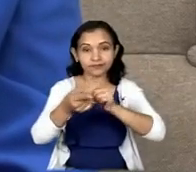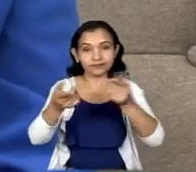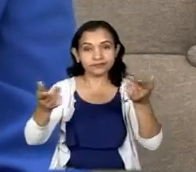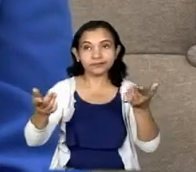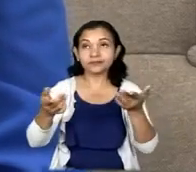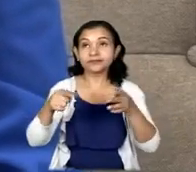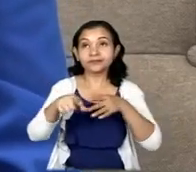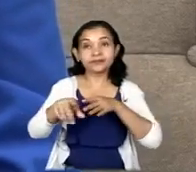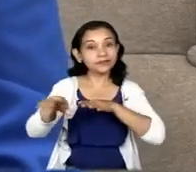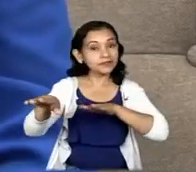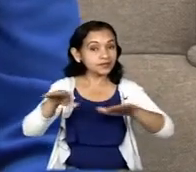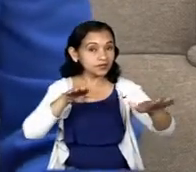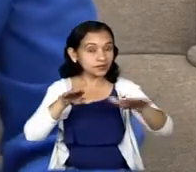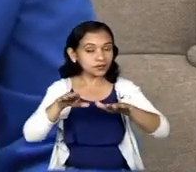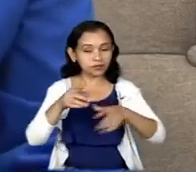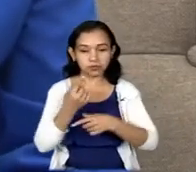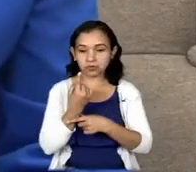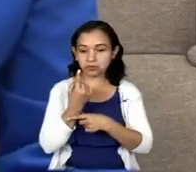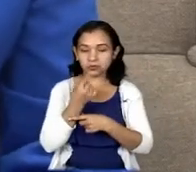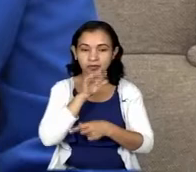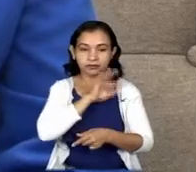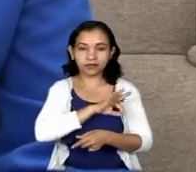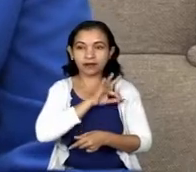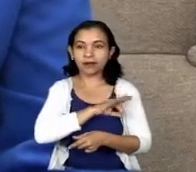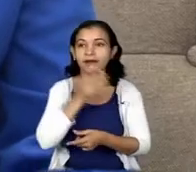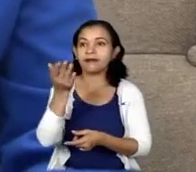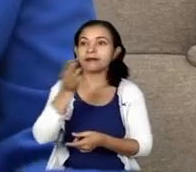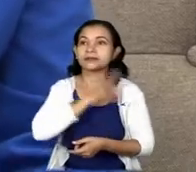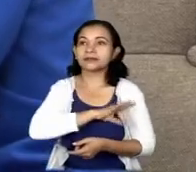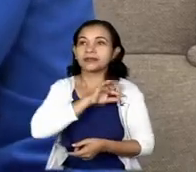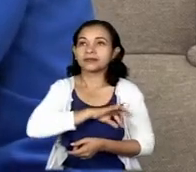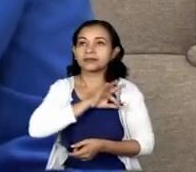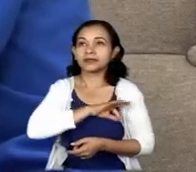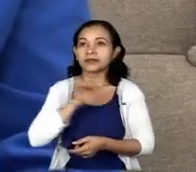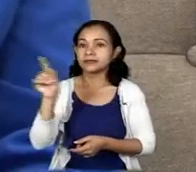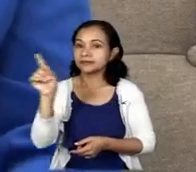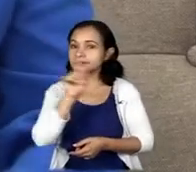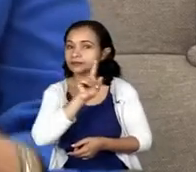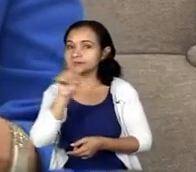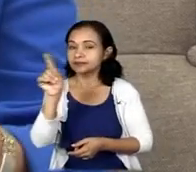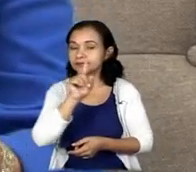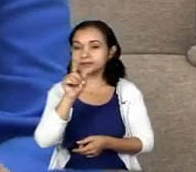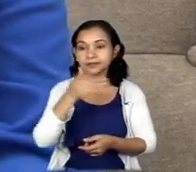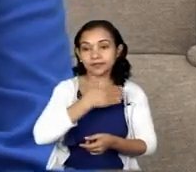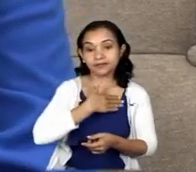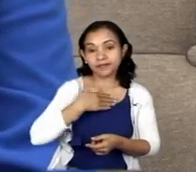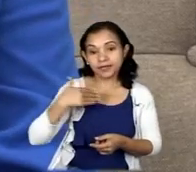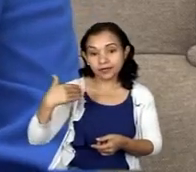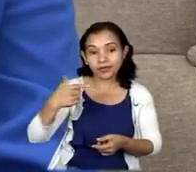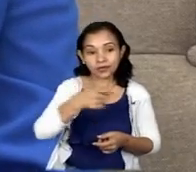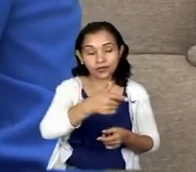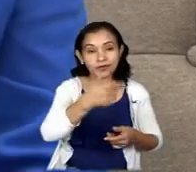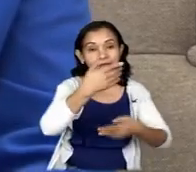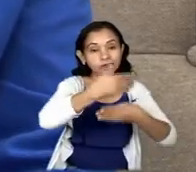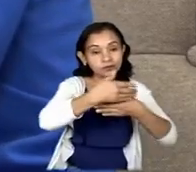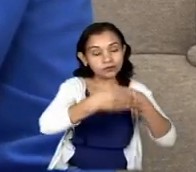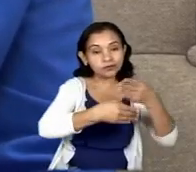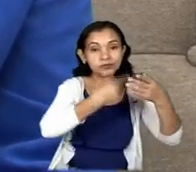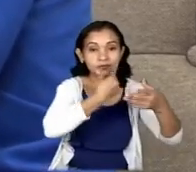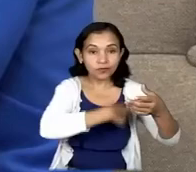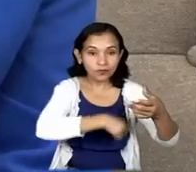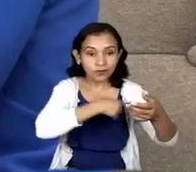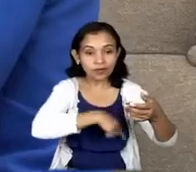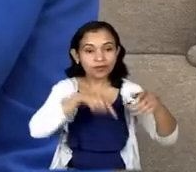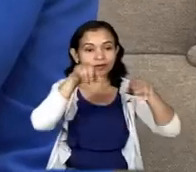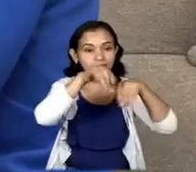vos no me podés estar pidiendo solo tu salario, que te lo aumente, sino que estás pidiendo también que aumenten las condiciones, pero para que vos